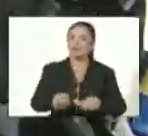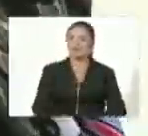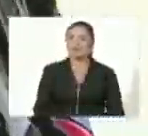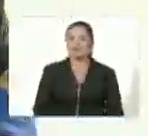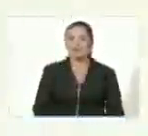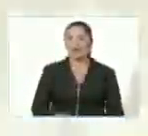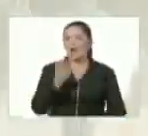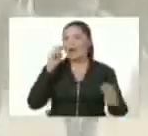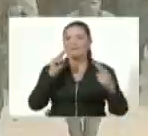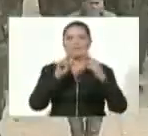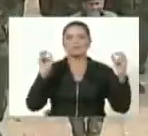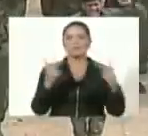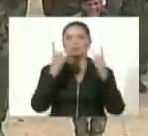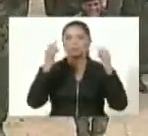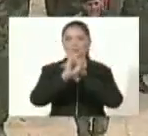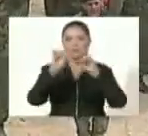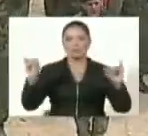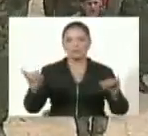¡Hasta la victoria siempre!